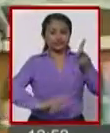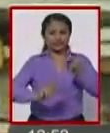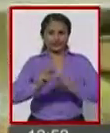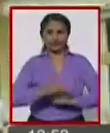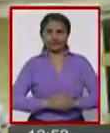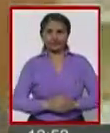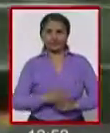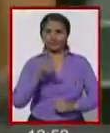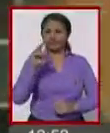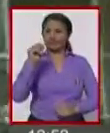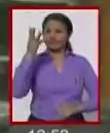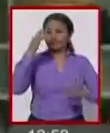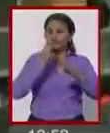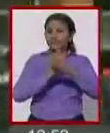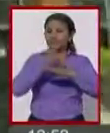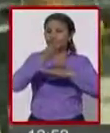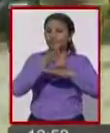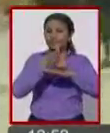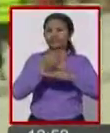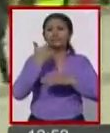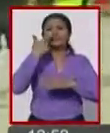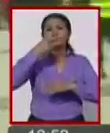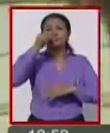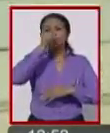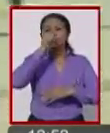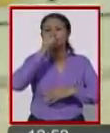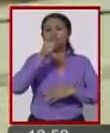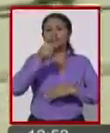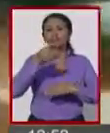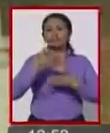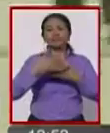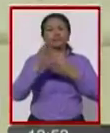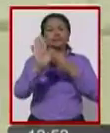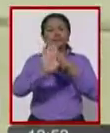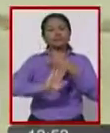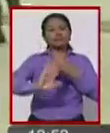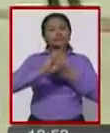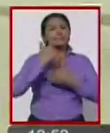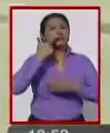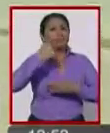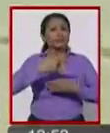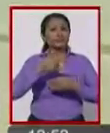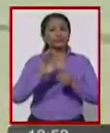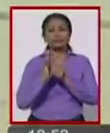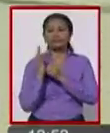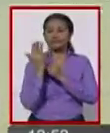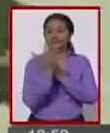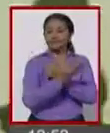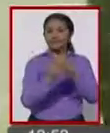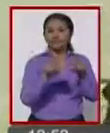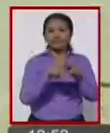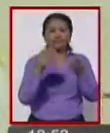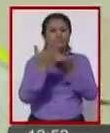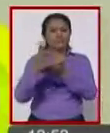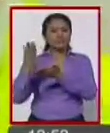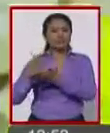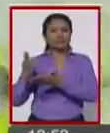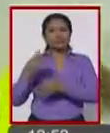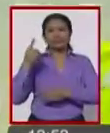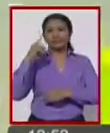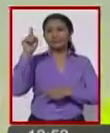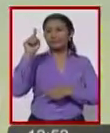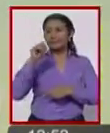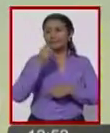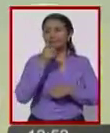personas no pasen la medida de seguridad. El surtidor también ha sido acordonado y evacuado